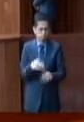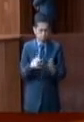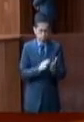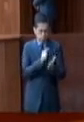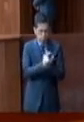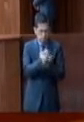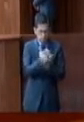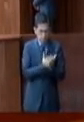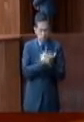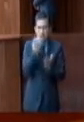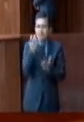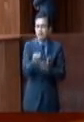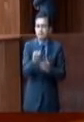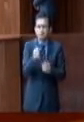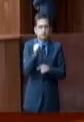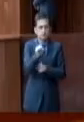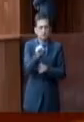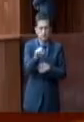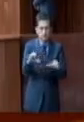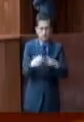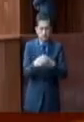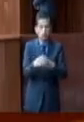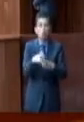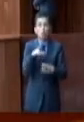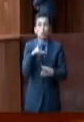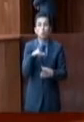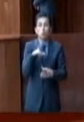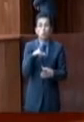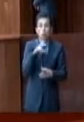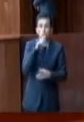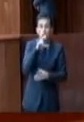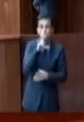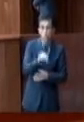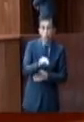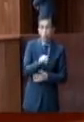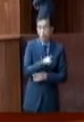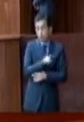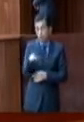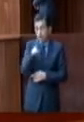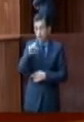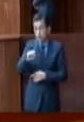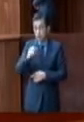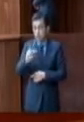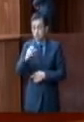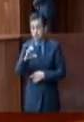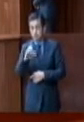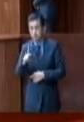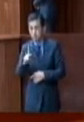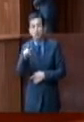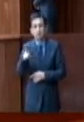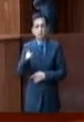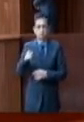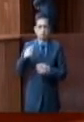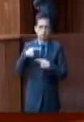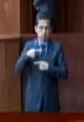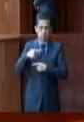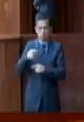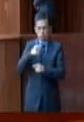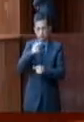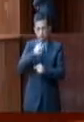esta organización sindical no así a la secretaria ni al secretario de hacienda y crédito